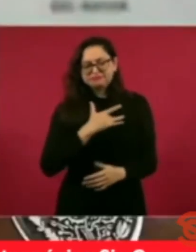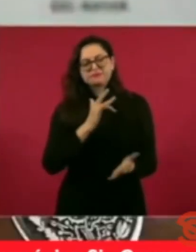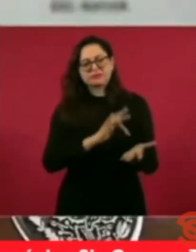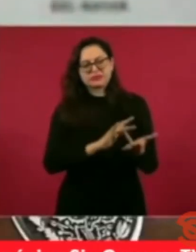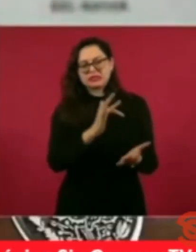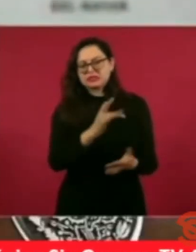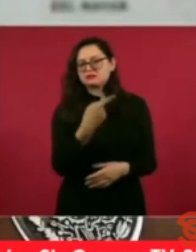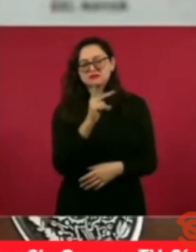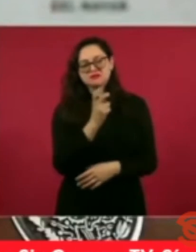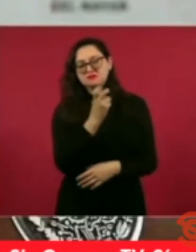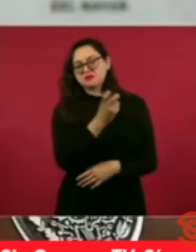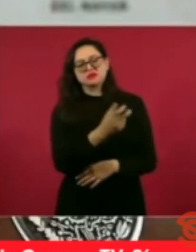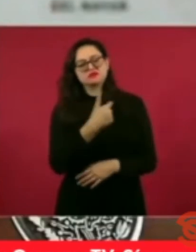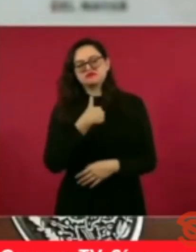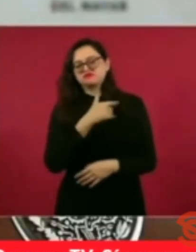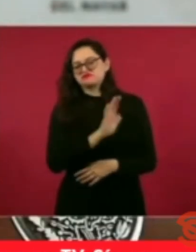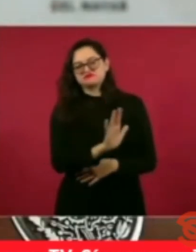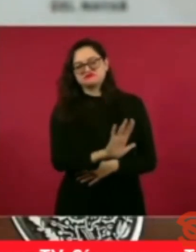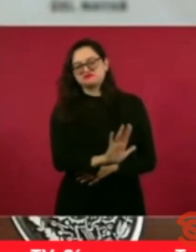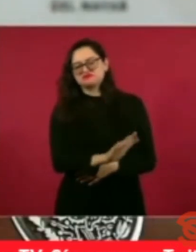no.